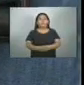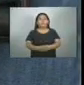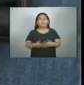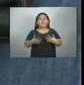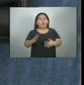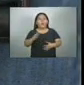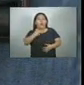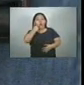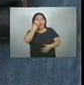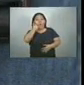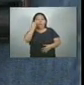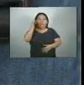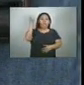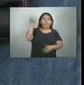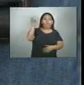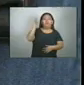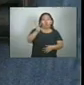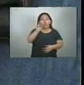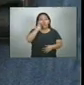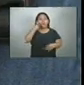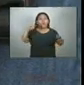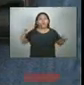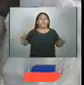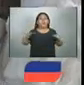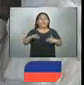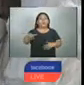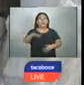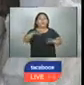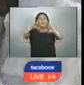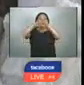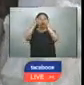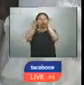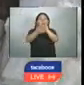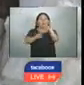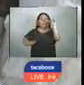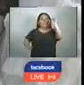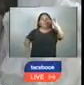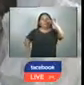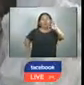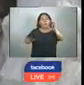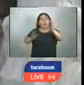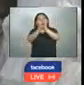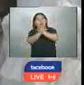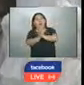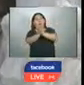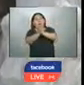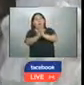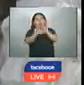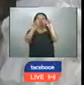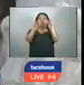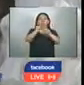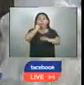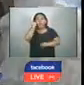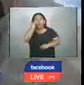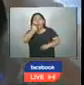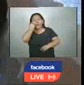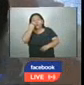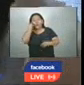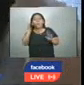y jóvenes se concentraron en el Salvador del Mundo, en la plaza, para pedir por la juventud salvadoreña, como muestra